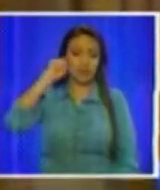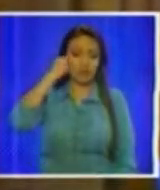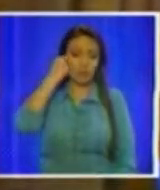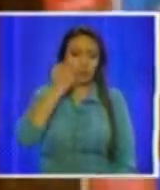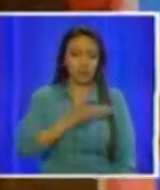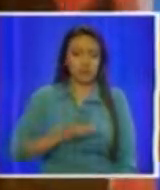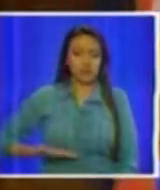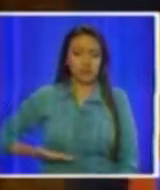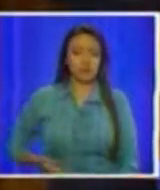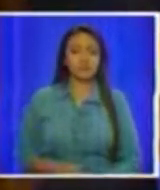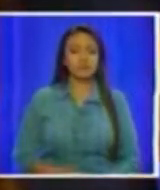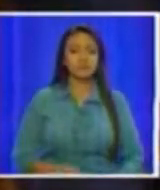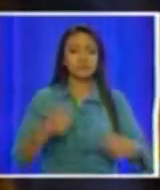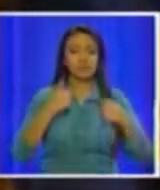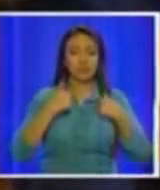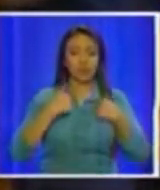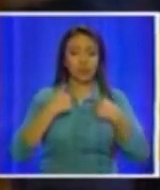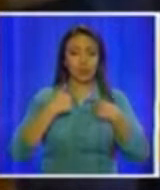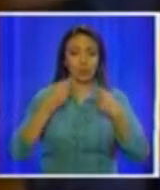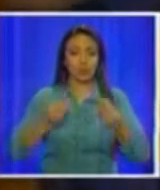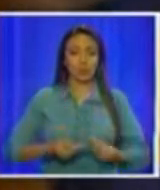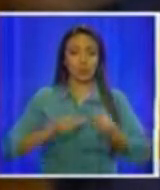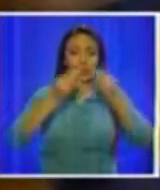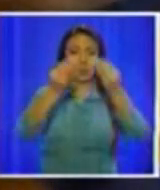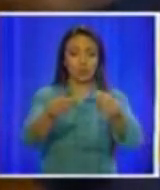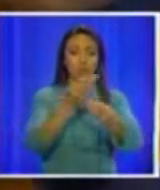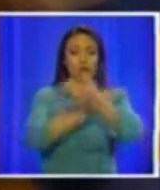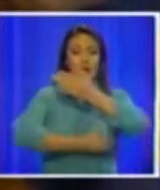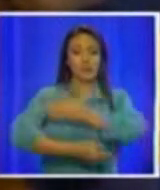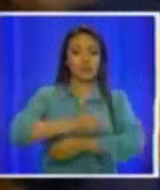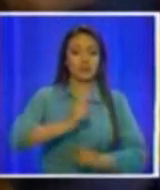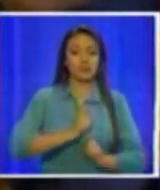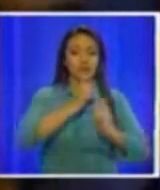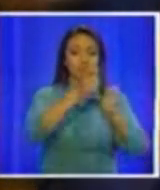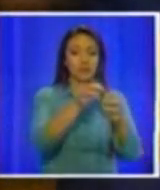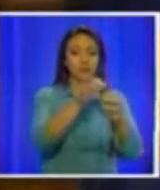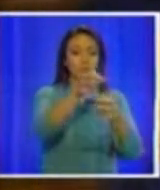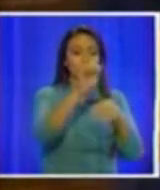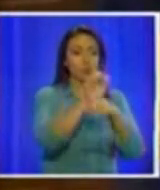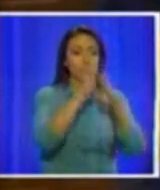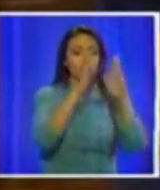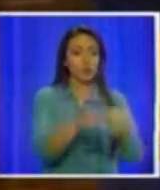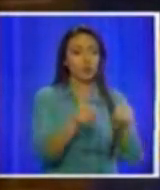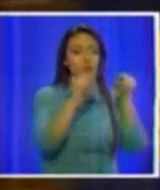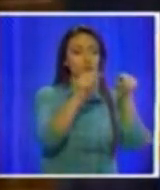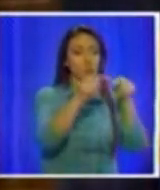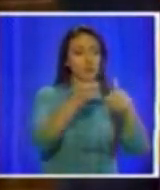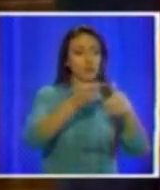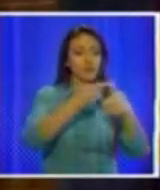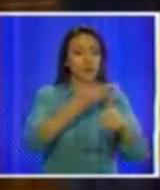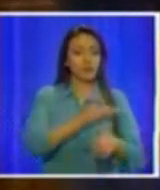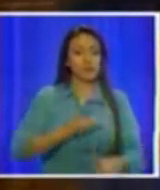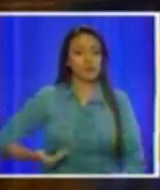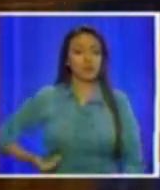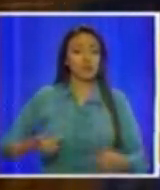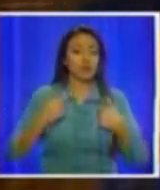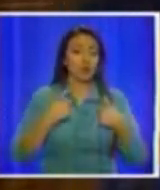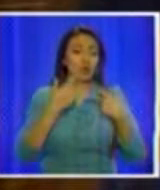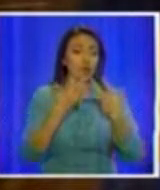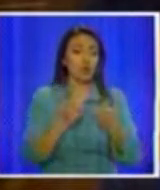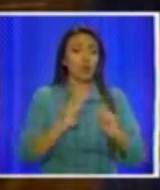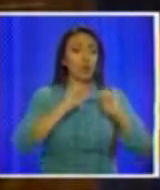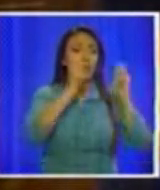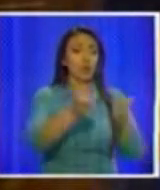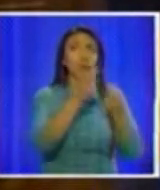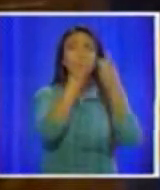mandatario que este maillot yo lo quiero entregar al pueblo ecuatoriano. Así es. Que usted como primer mandatario, que me gustaría que le busquen un lugar, no